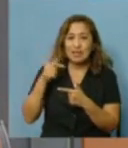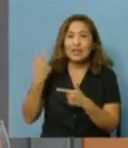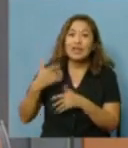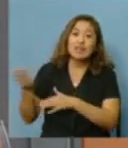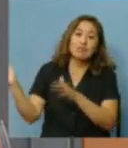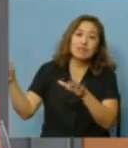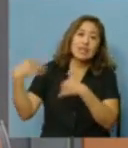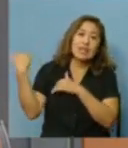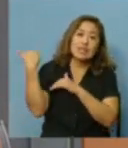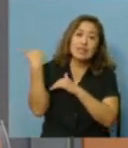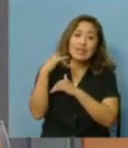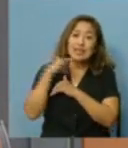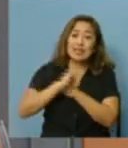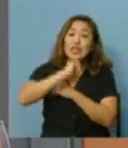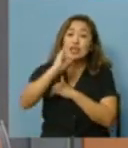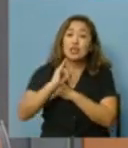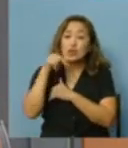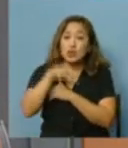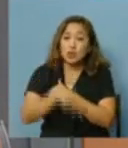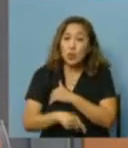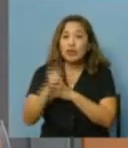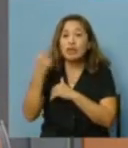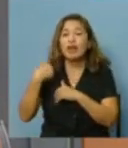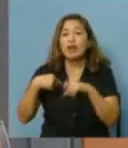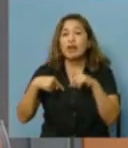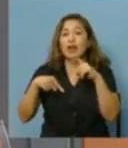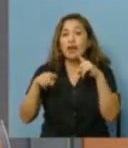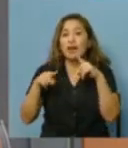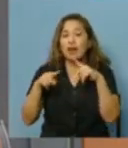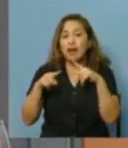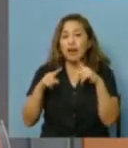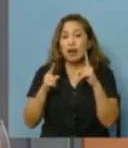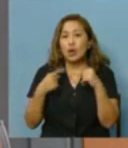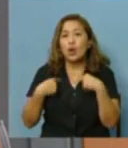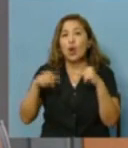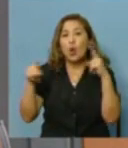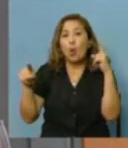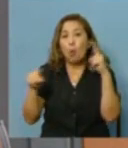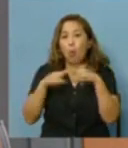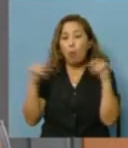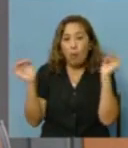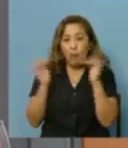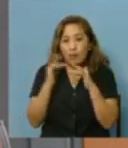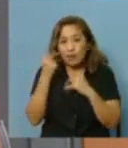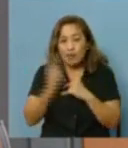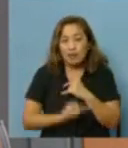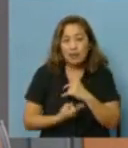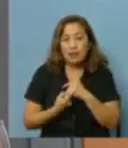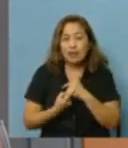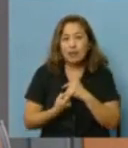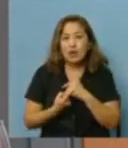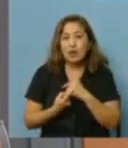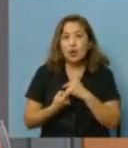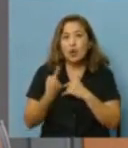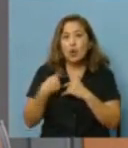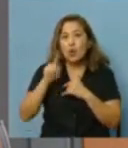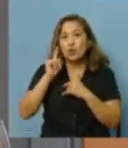noticia y hemos visto que en el dealer alai anjuan de